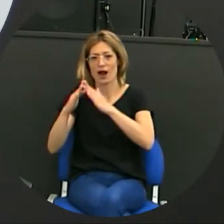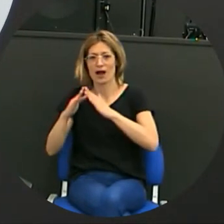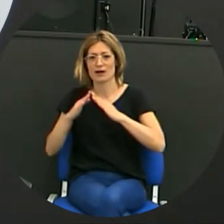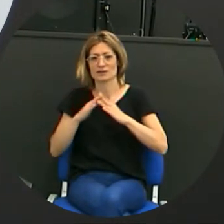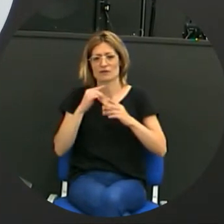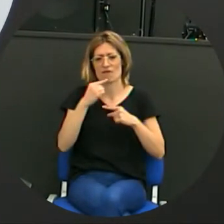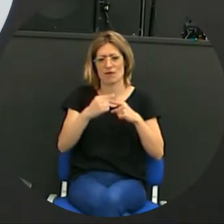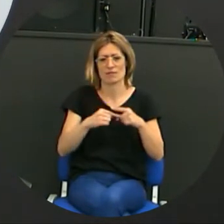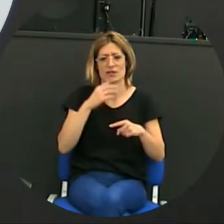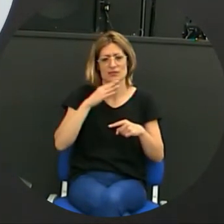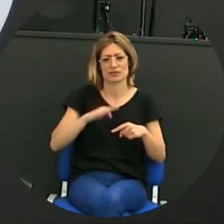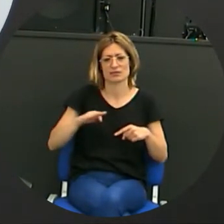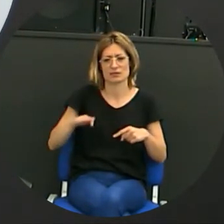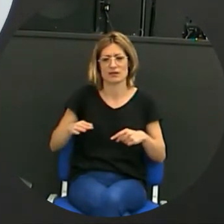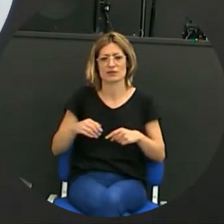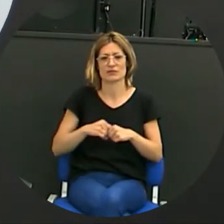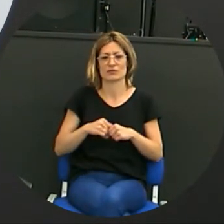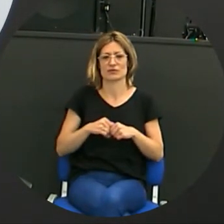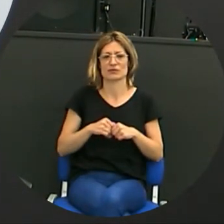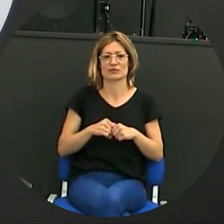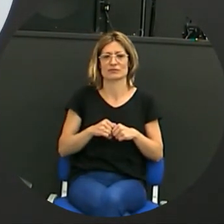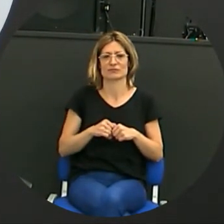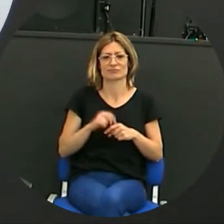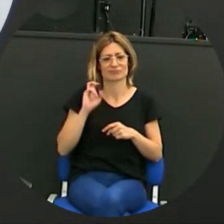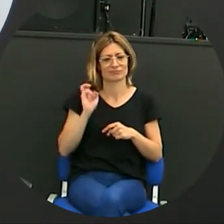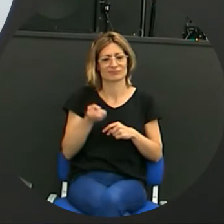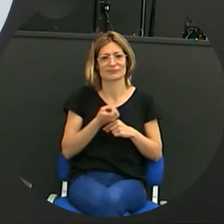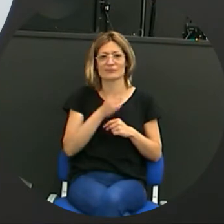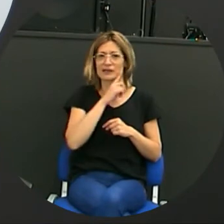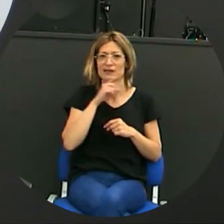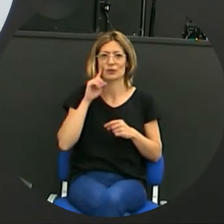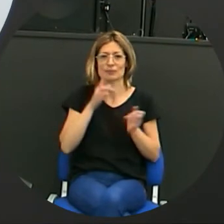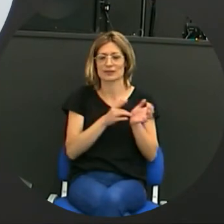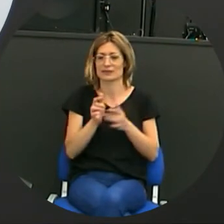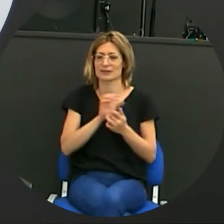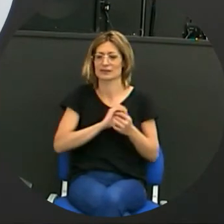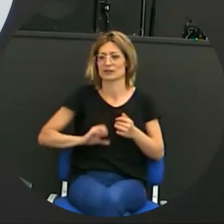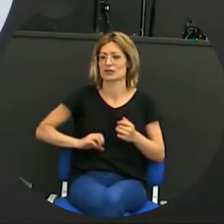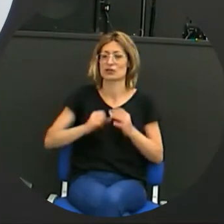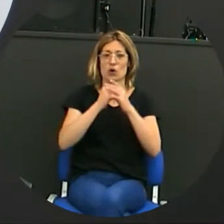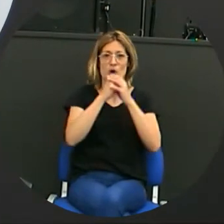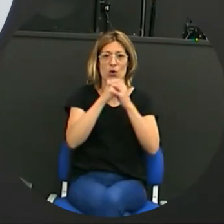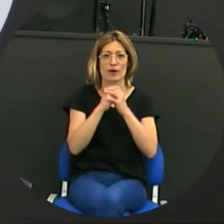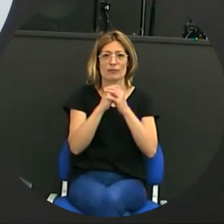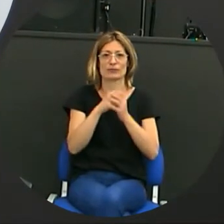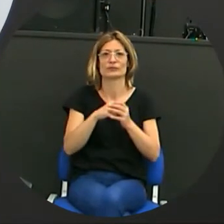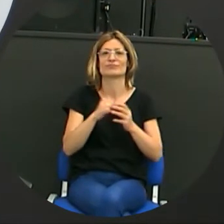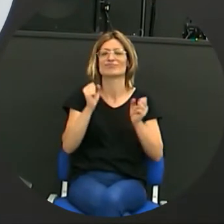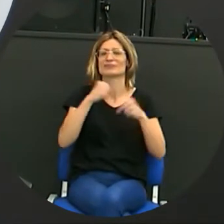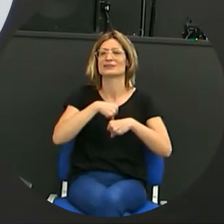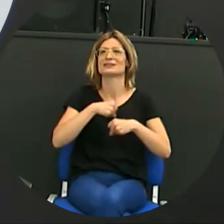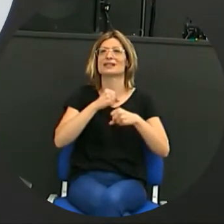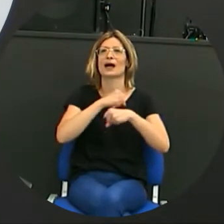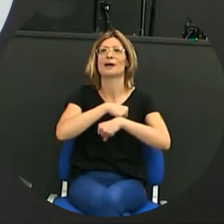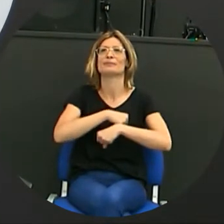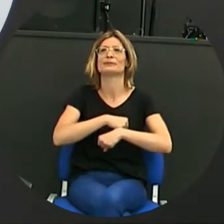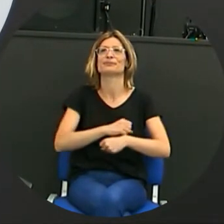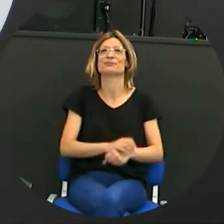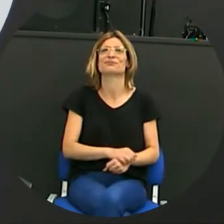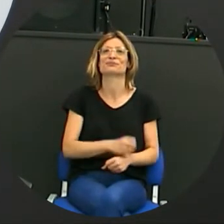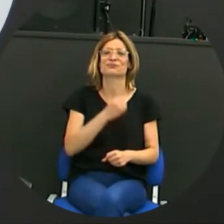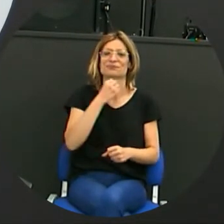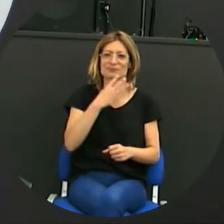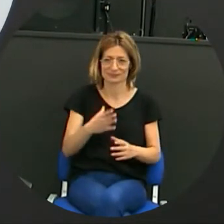tú nos has puesto. Es en Jesucristo que oramos. Amén y amén. Muy bien,